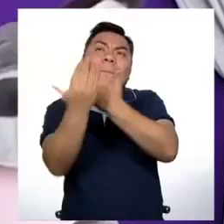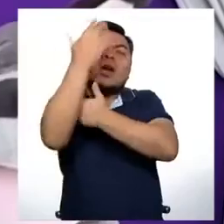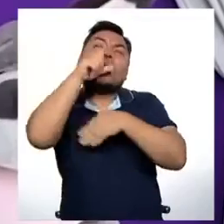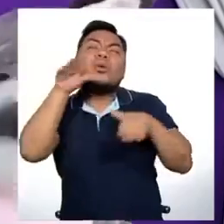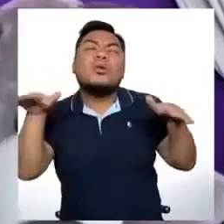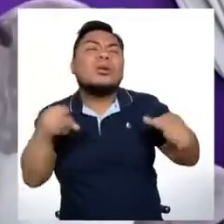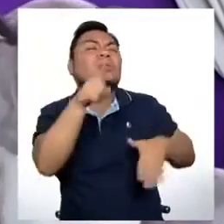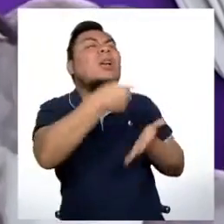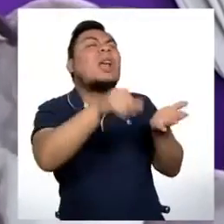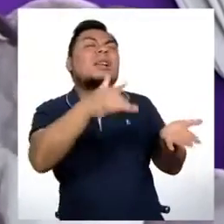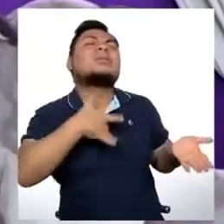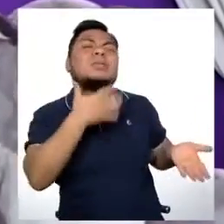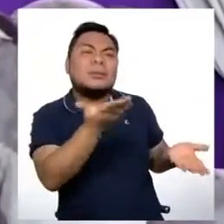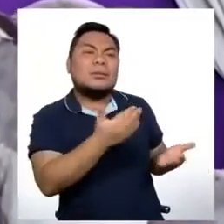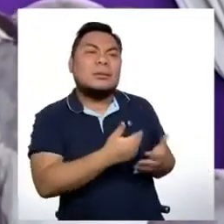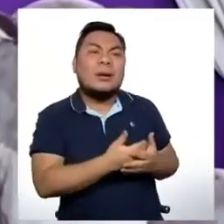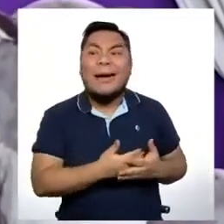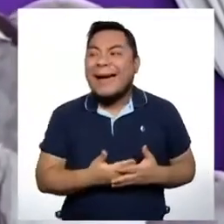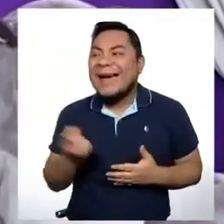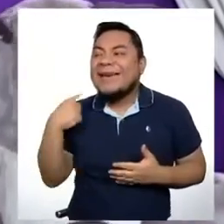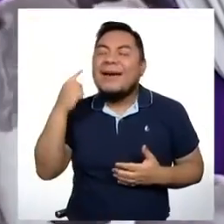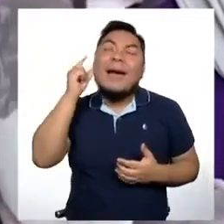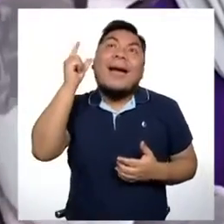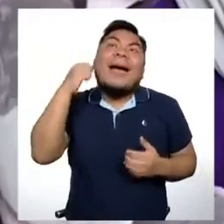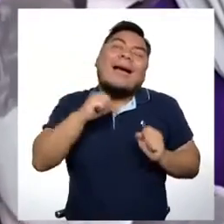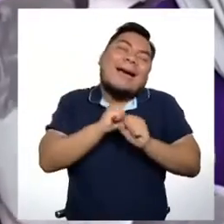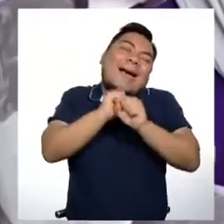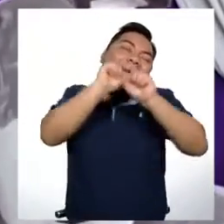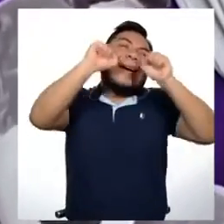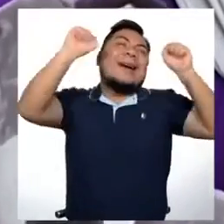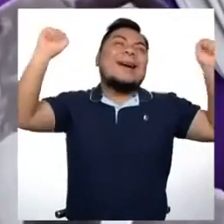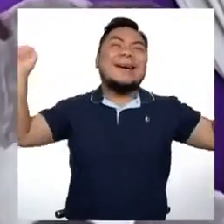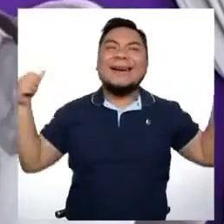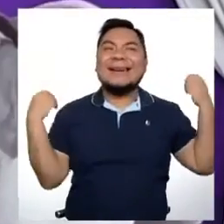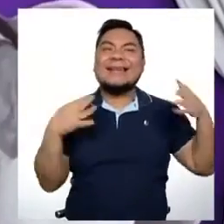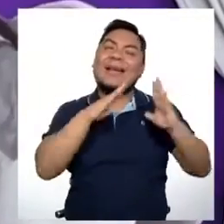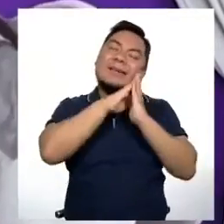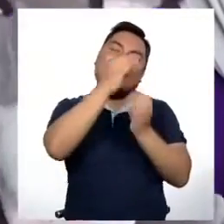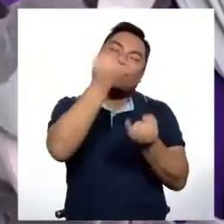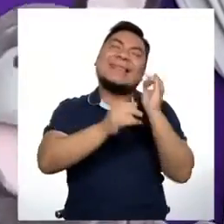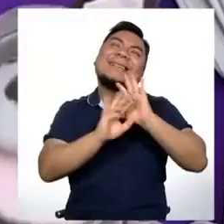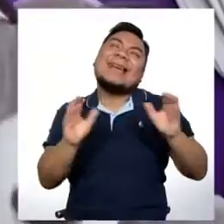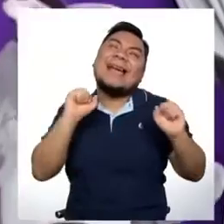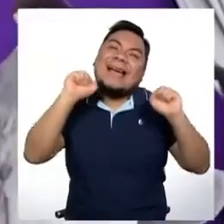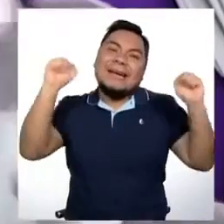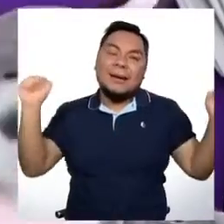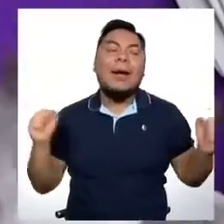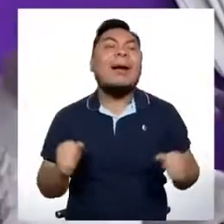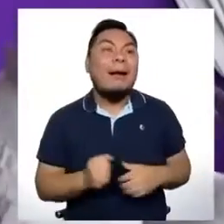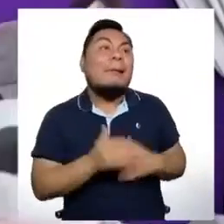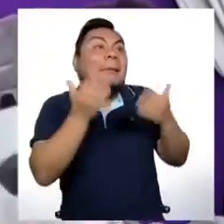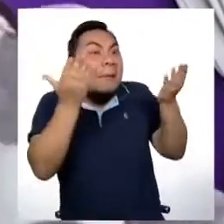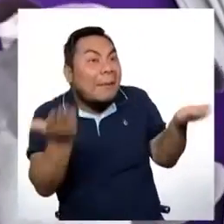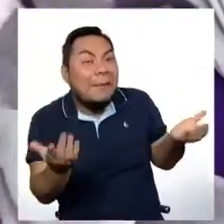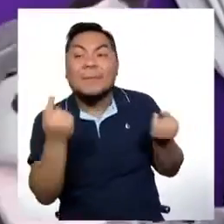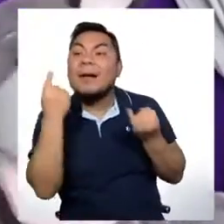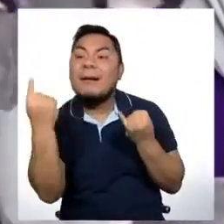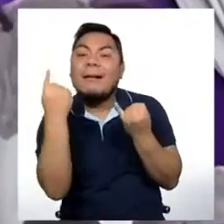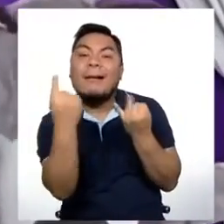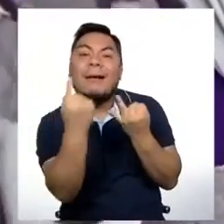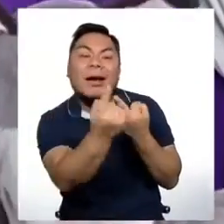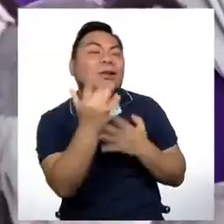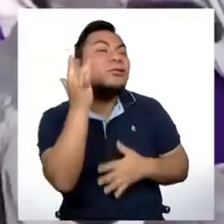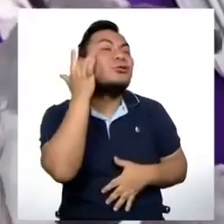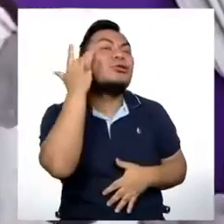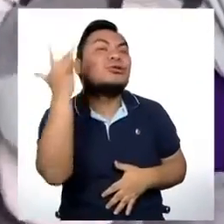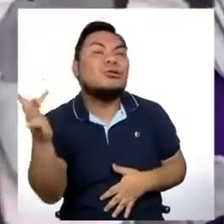mañana, ¿qué sientes? Tengo ganas de levantarme porque ya se acabó la hora de dormir. Entonces, cada sonido